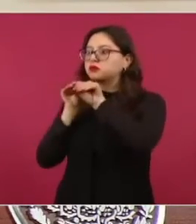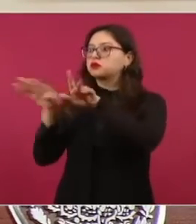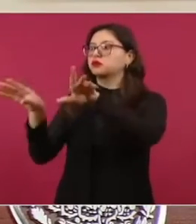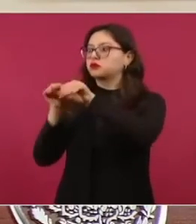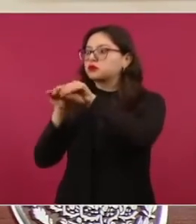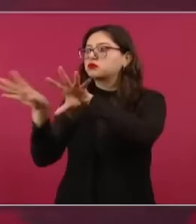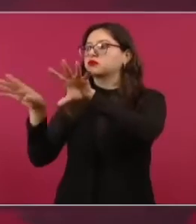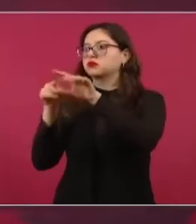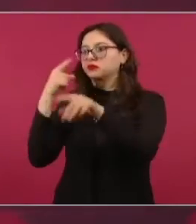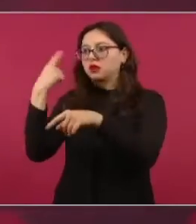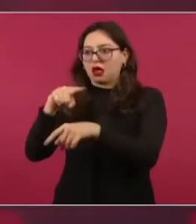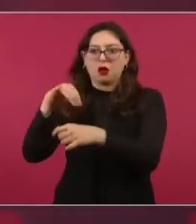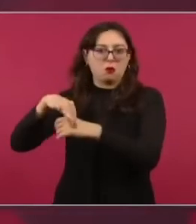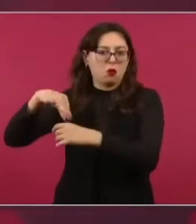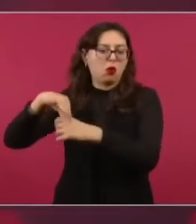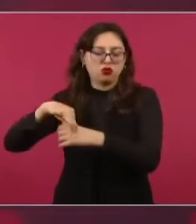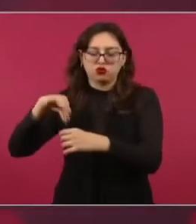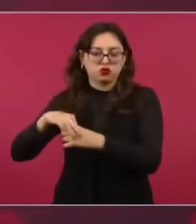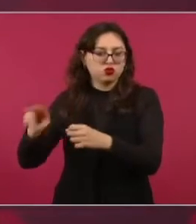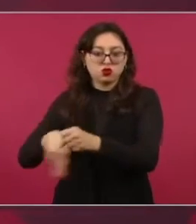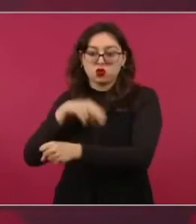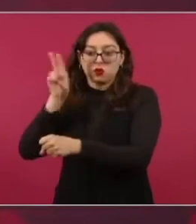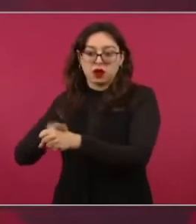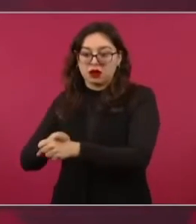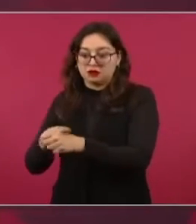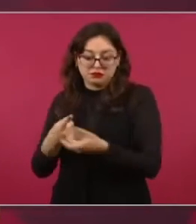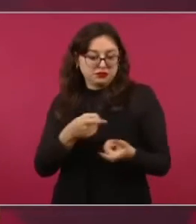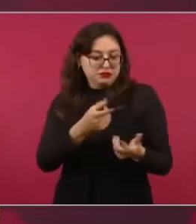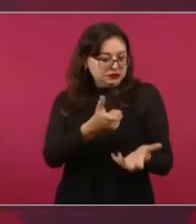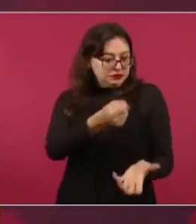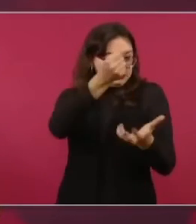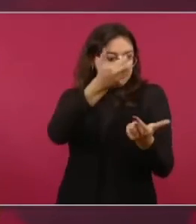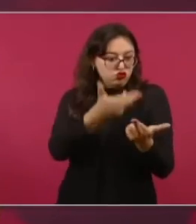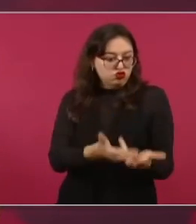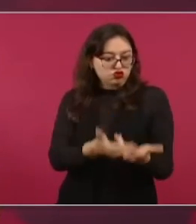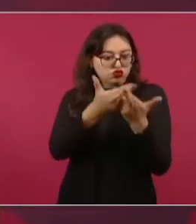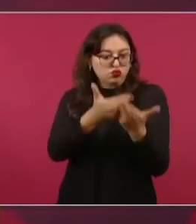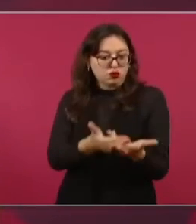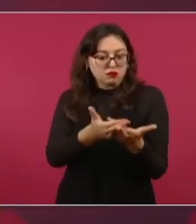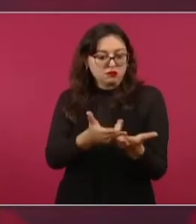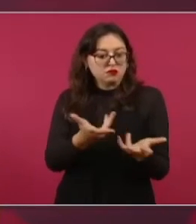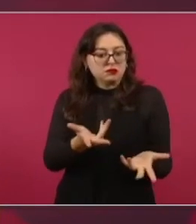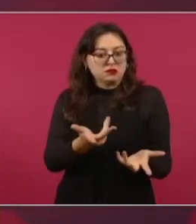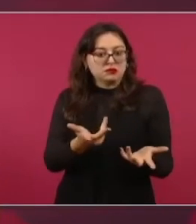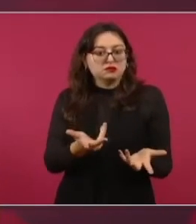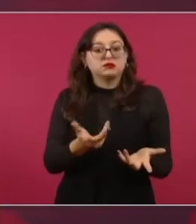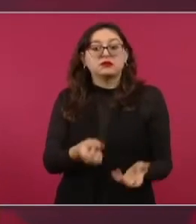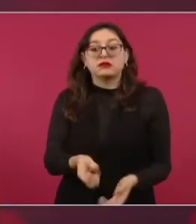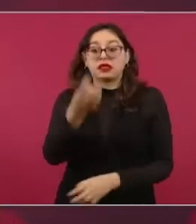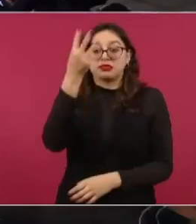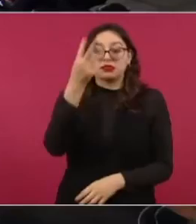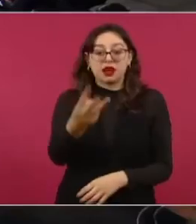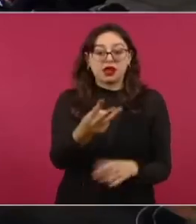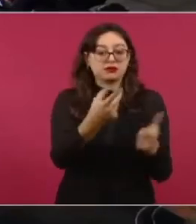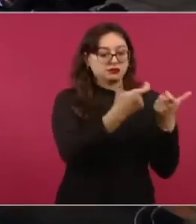incrementó considerablemente, y creamos 3 fideicomisos.